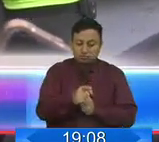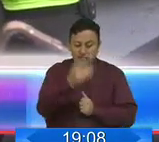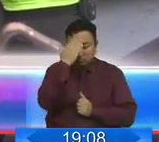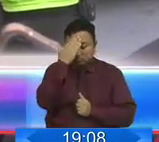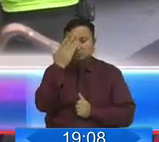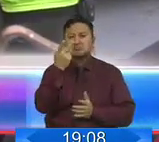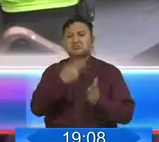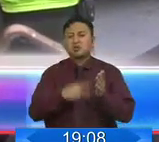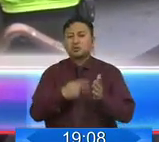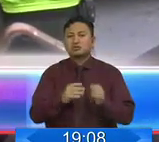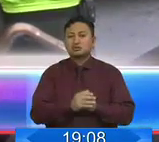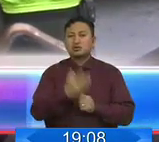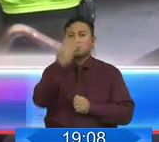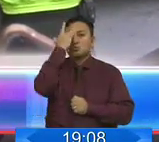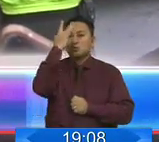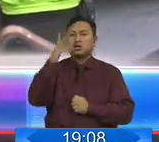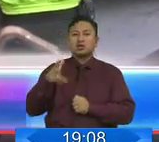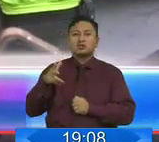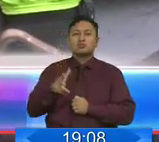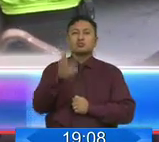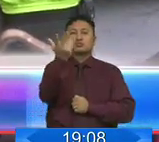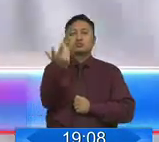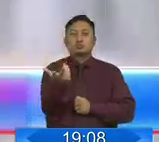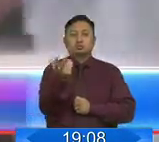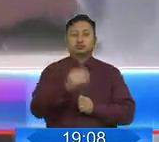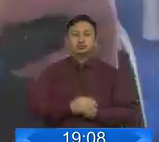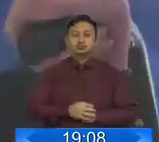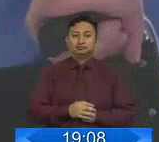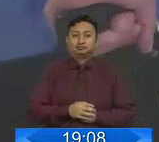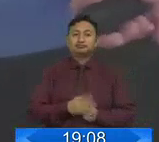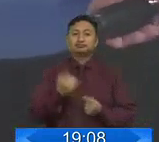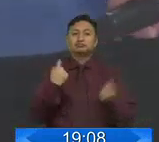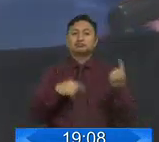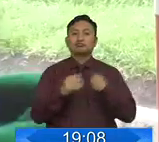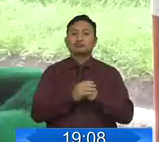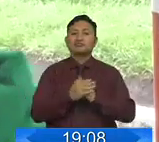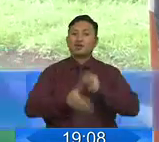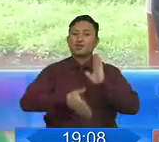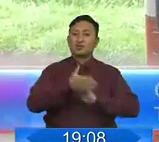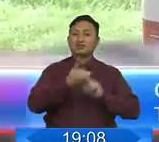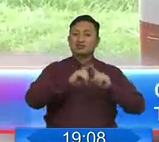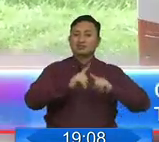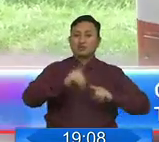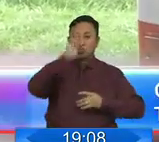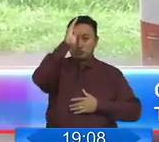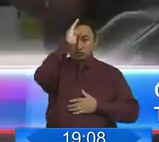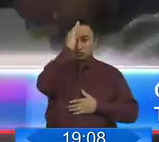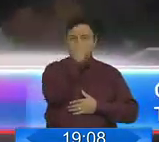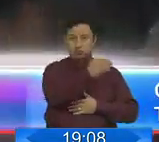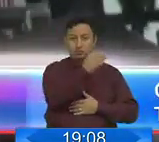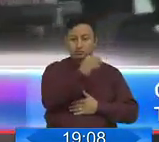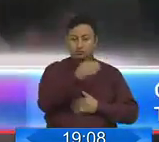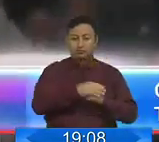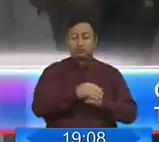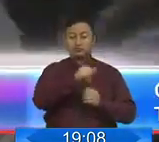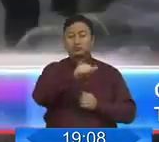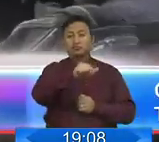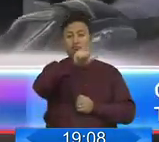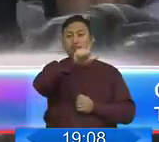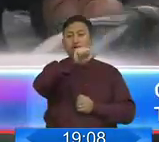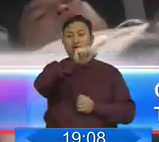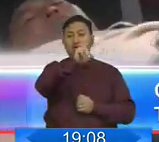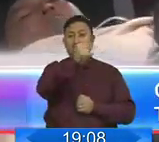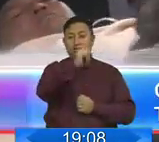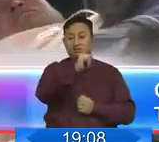causa basal del accidente. Los heridos fueron trasladados a diferentes casas de salud como Alausí, Guamote, Riobamba y